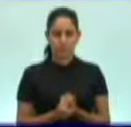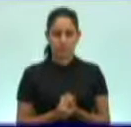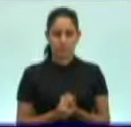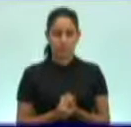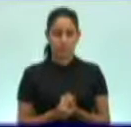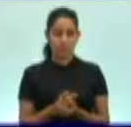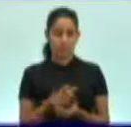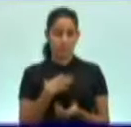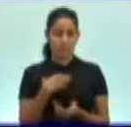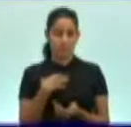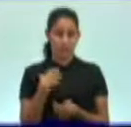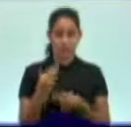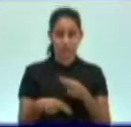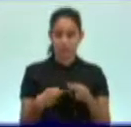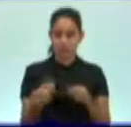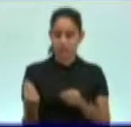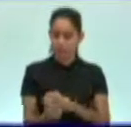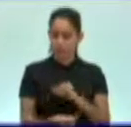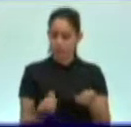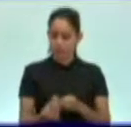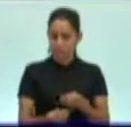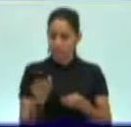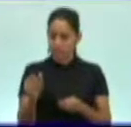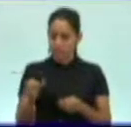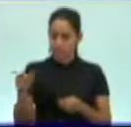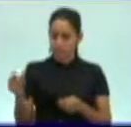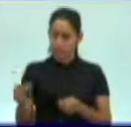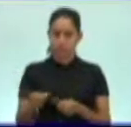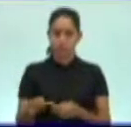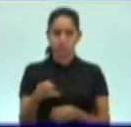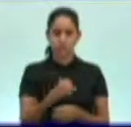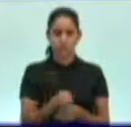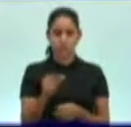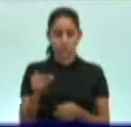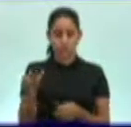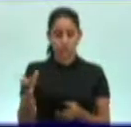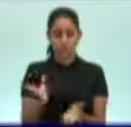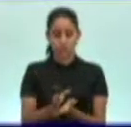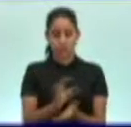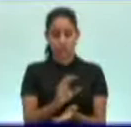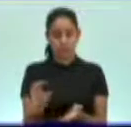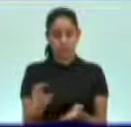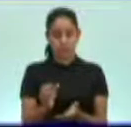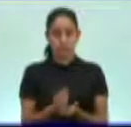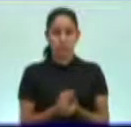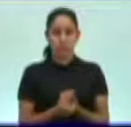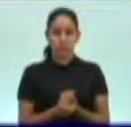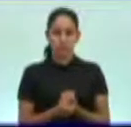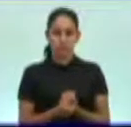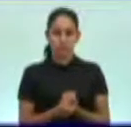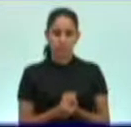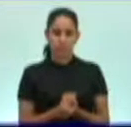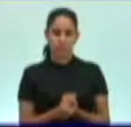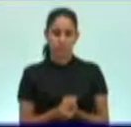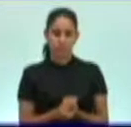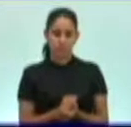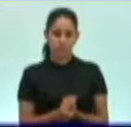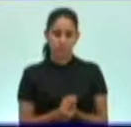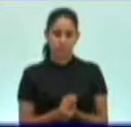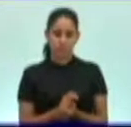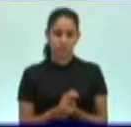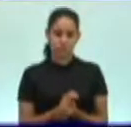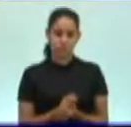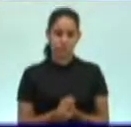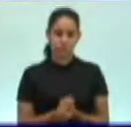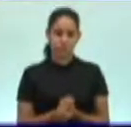de participación rotativa para todos los estudiantes del nivel medio